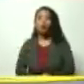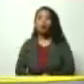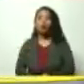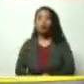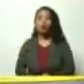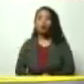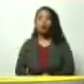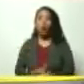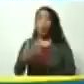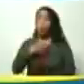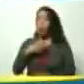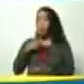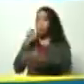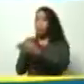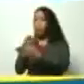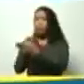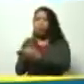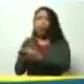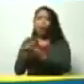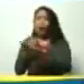y no pudiera pagar pues